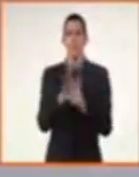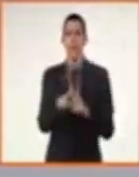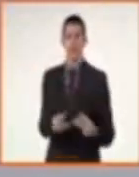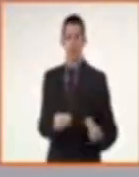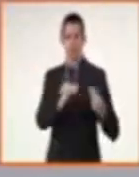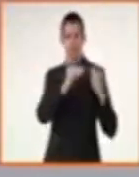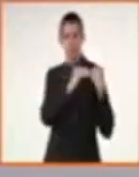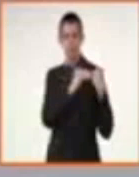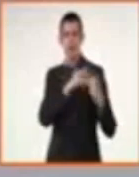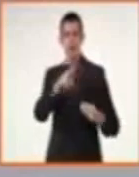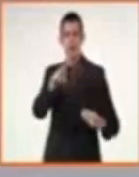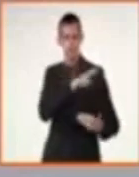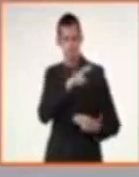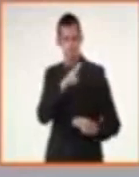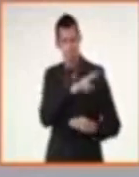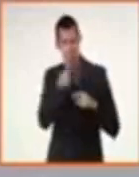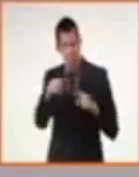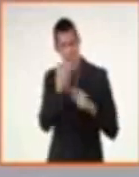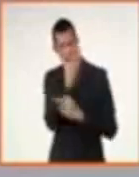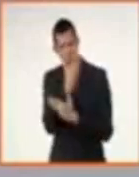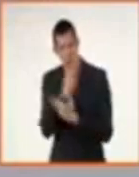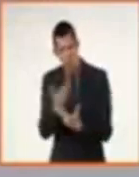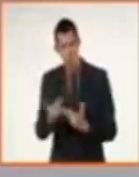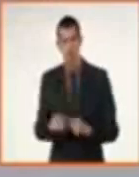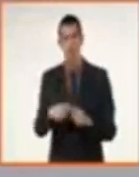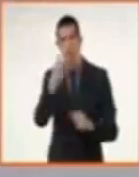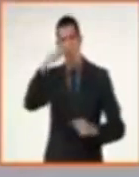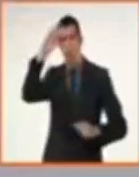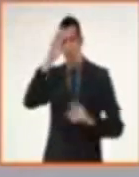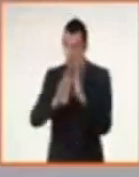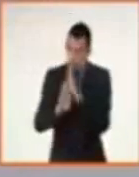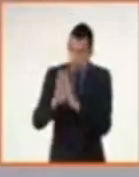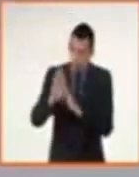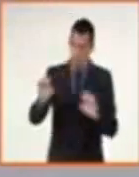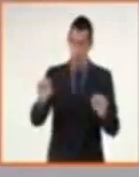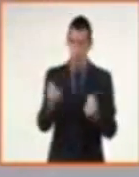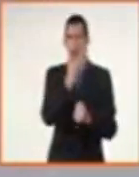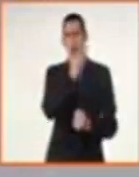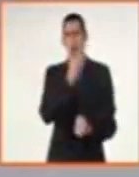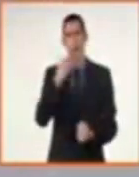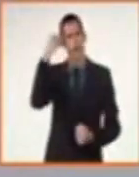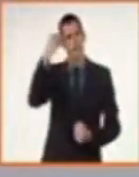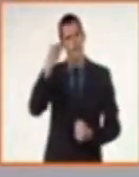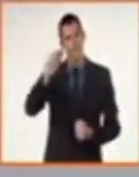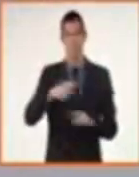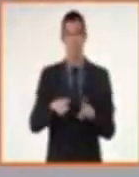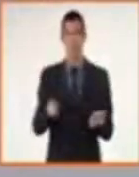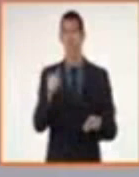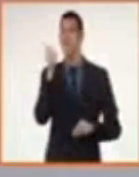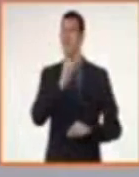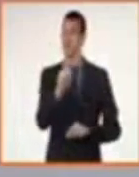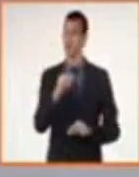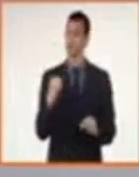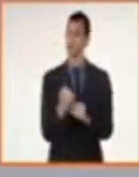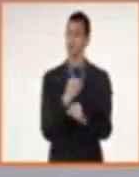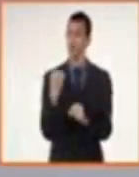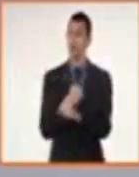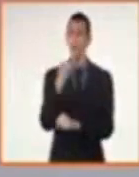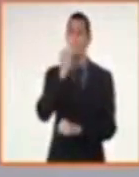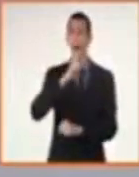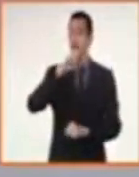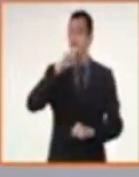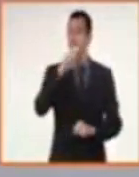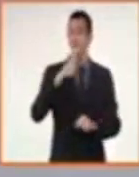unos cuantos. Yo mismo como delegado de base, para mí el principal reto para esta asamblea es cada vez acercar más la